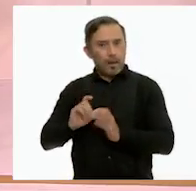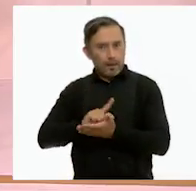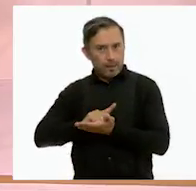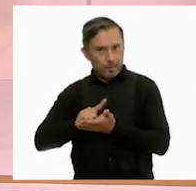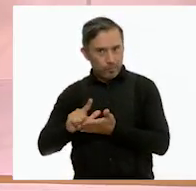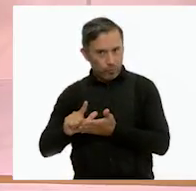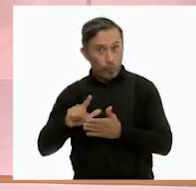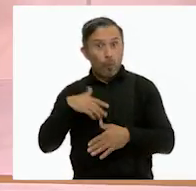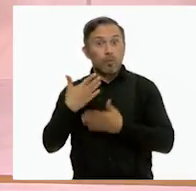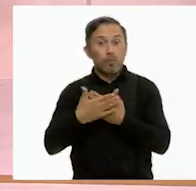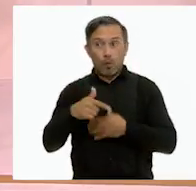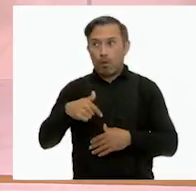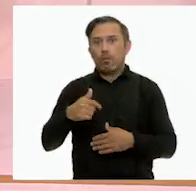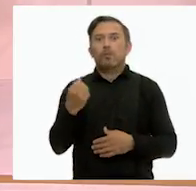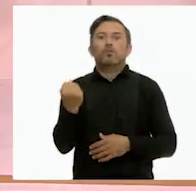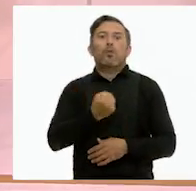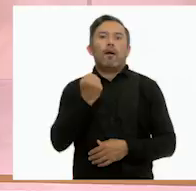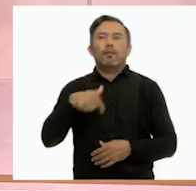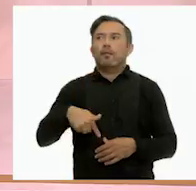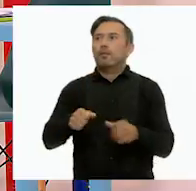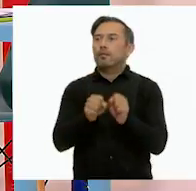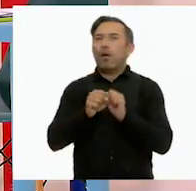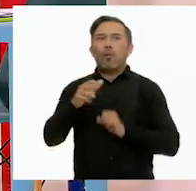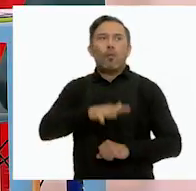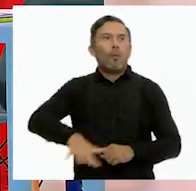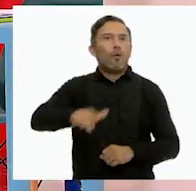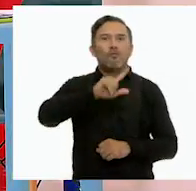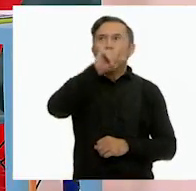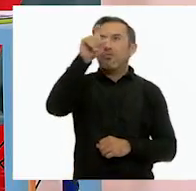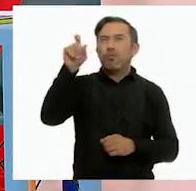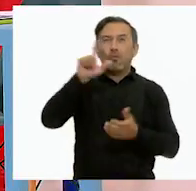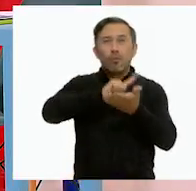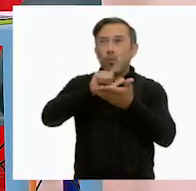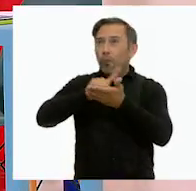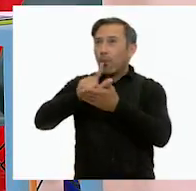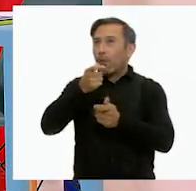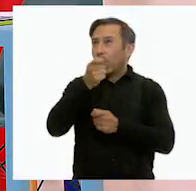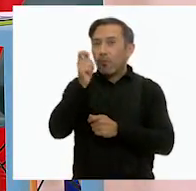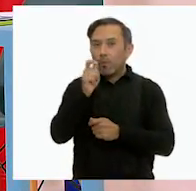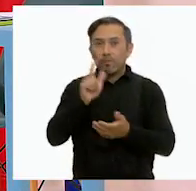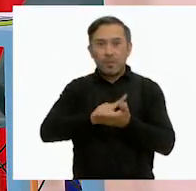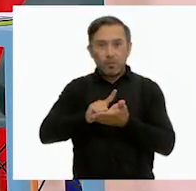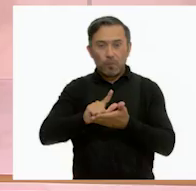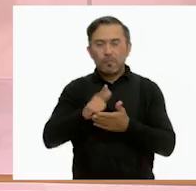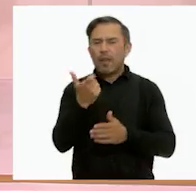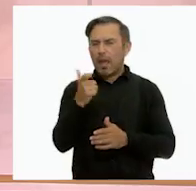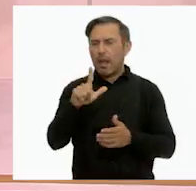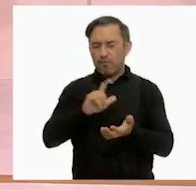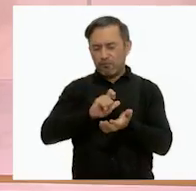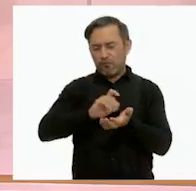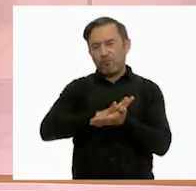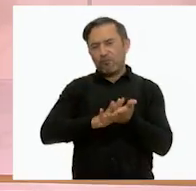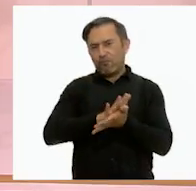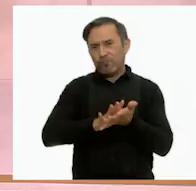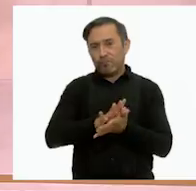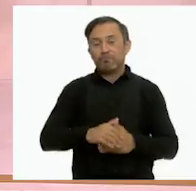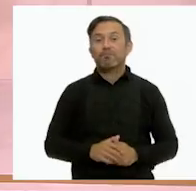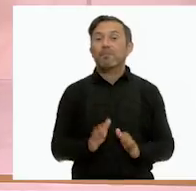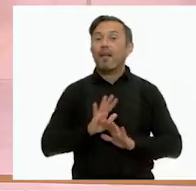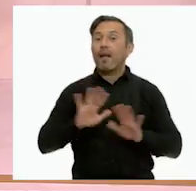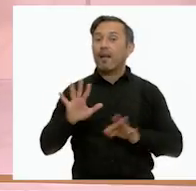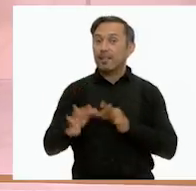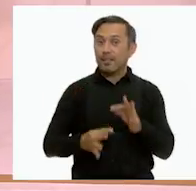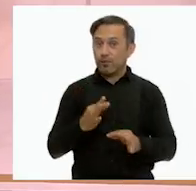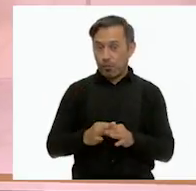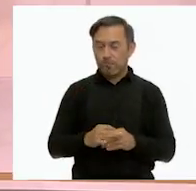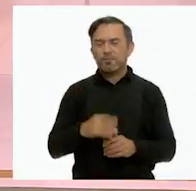está limpio y sanitizado. También me voy a poner un poquito de gel. ¡Listo! Ahora sí, les voy a contar que el día